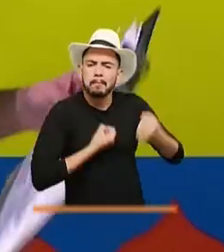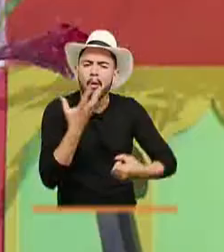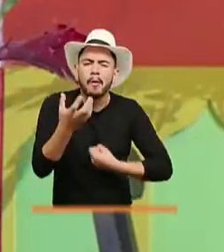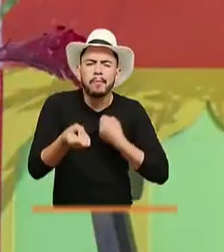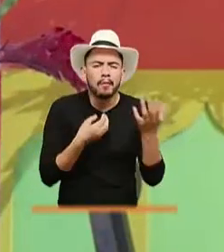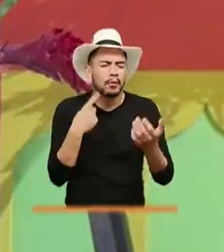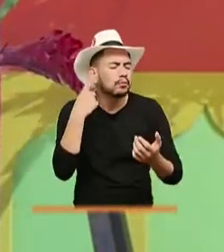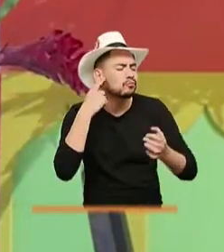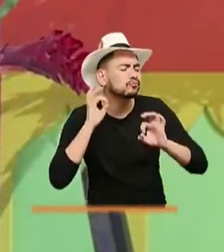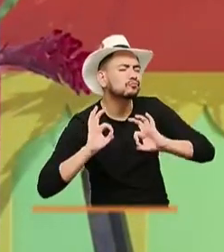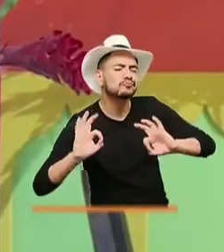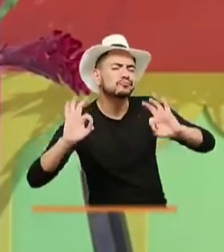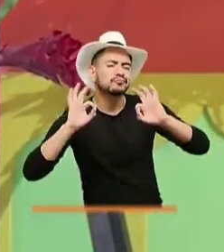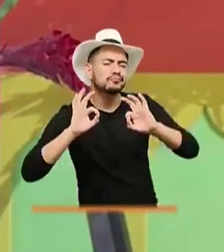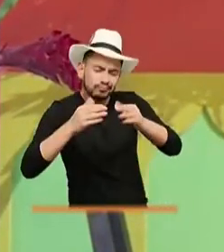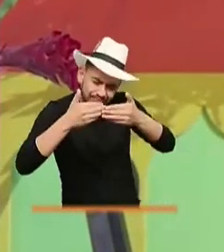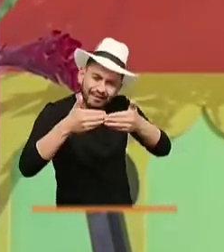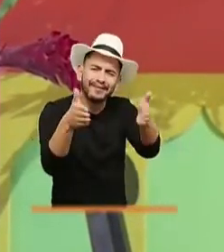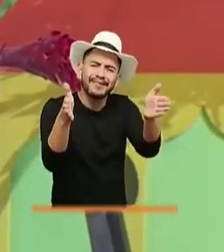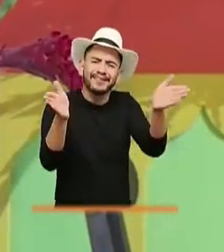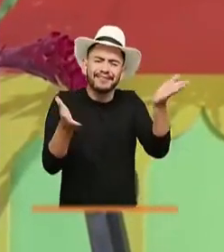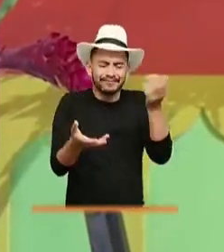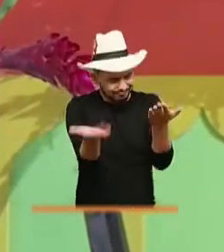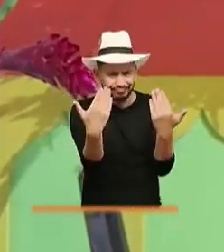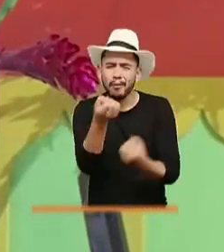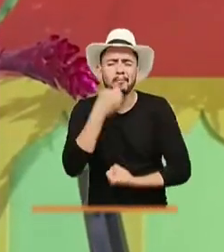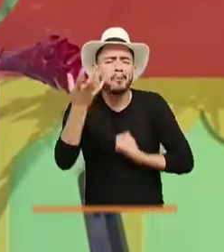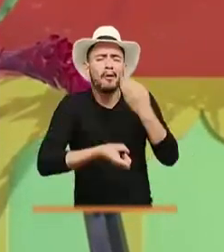bonito. ¡Trove, trove, compañero!